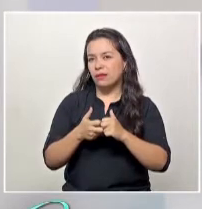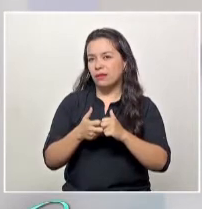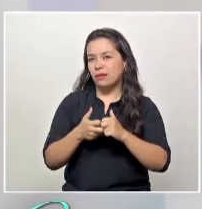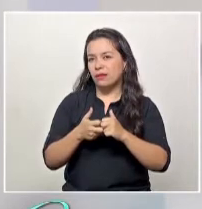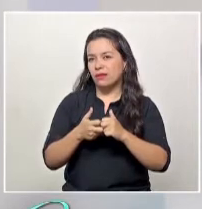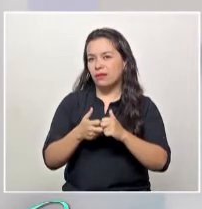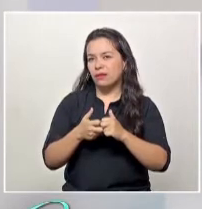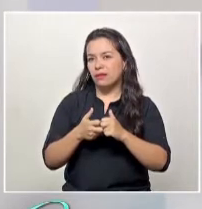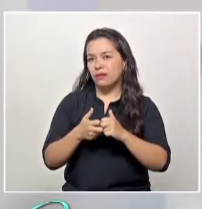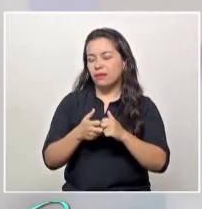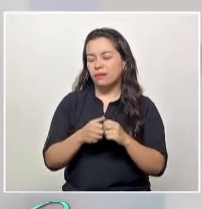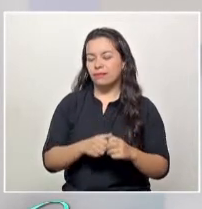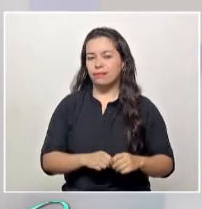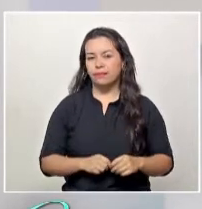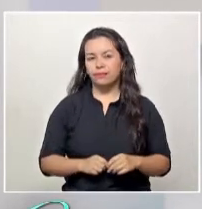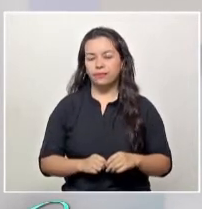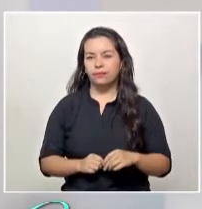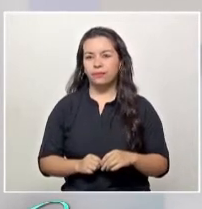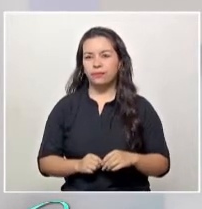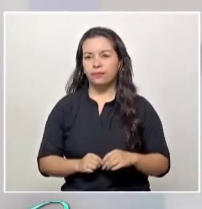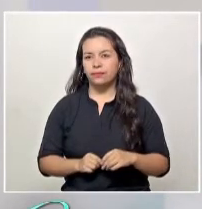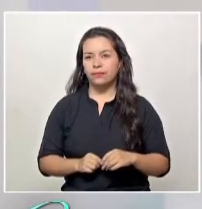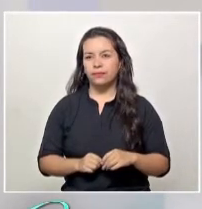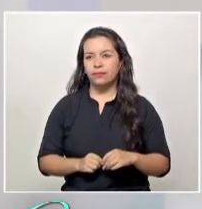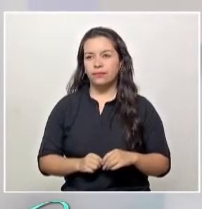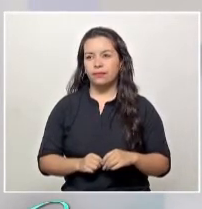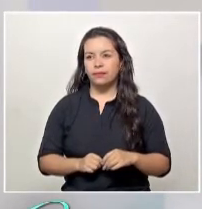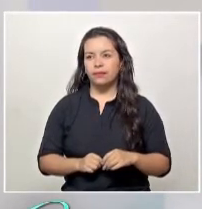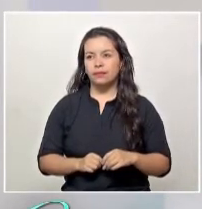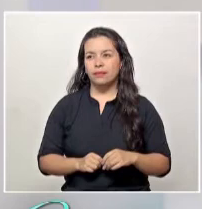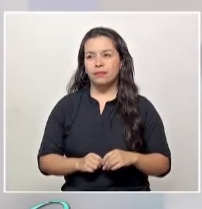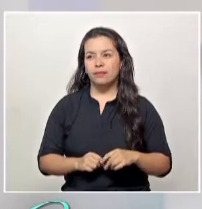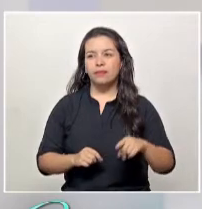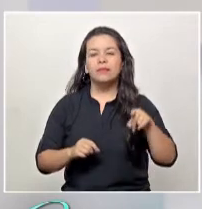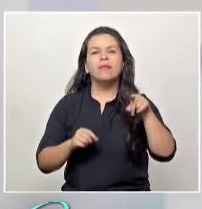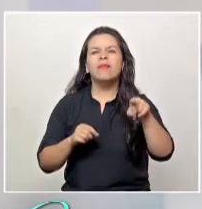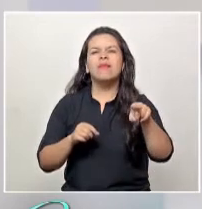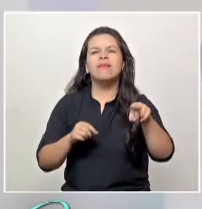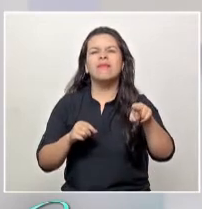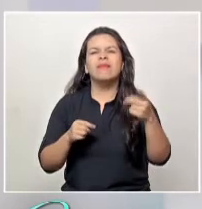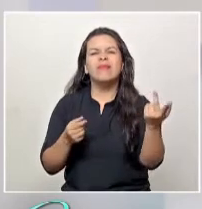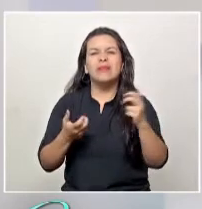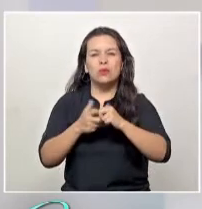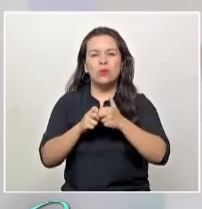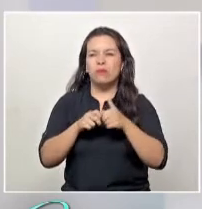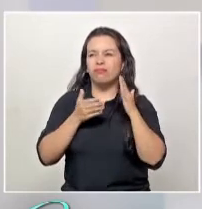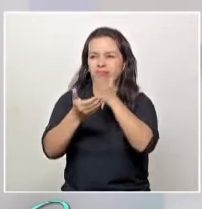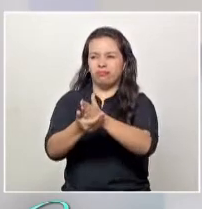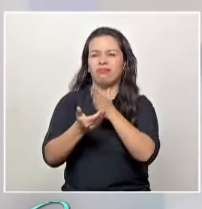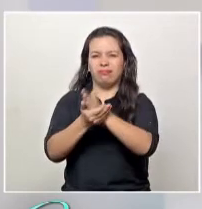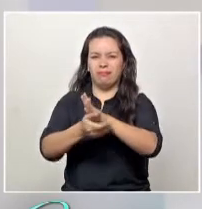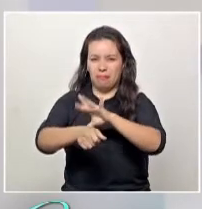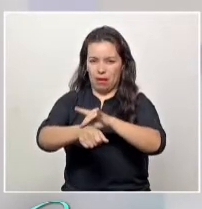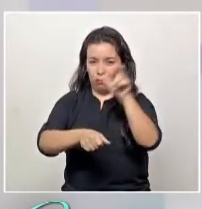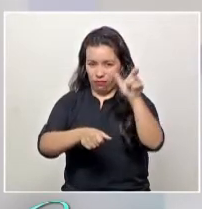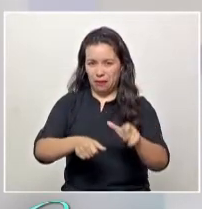estuvo en una incubadora 19 días. Este mes la llevé a control del pediatra,